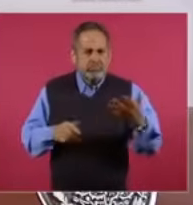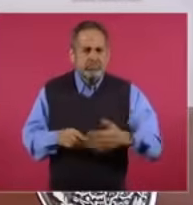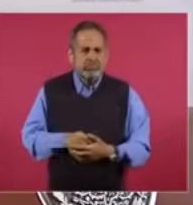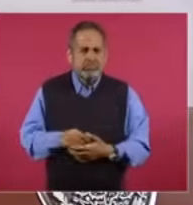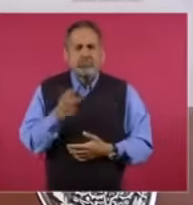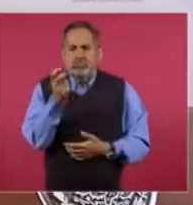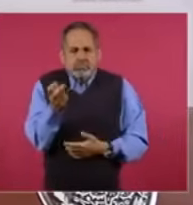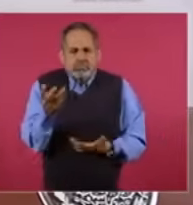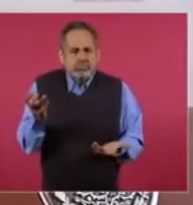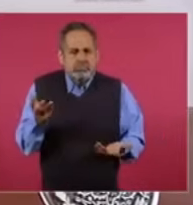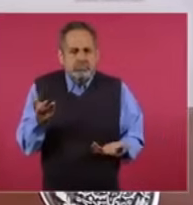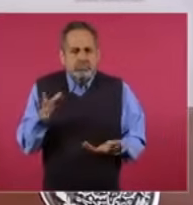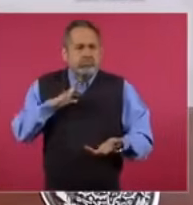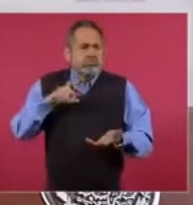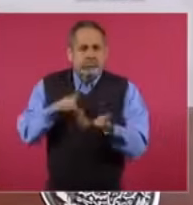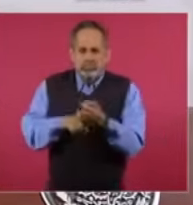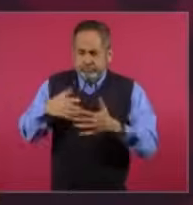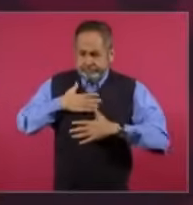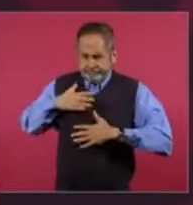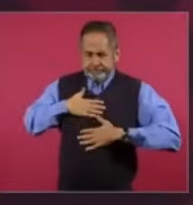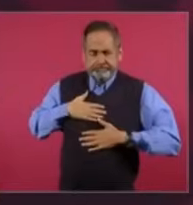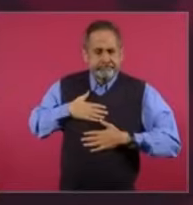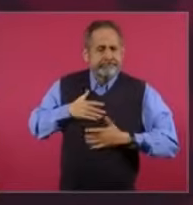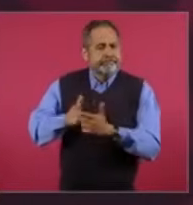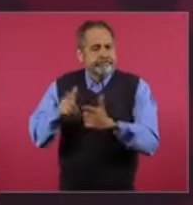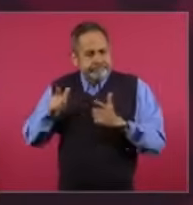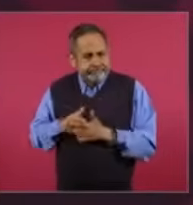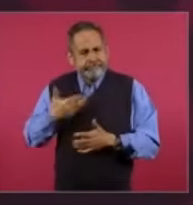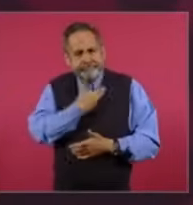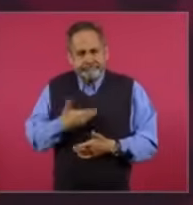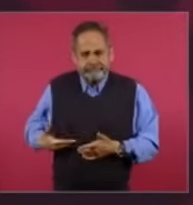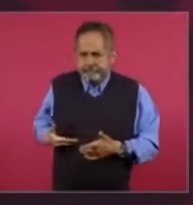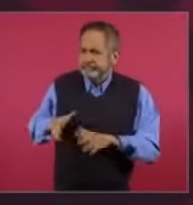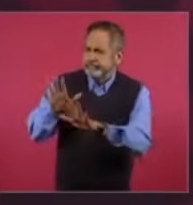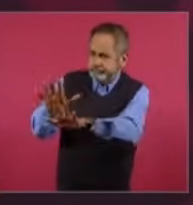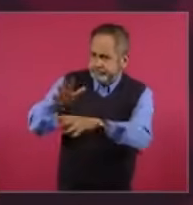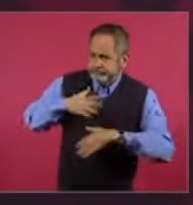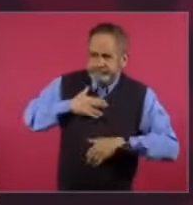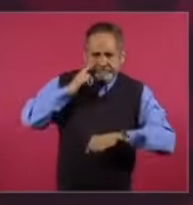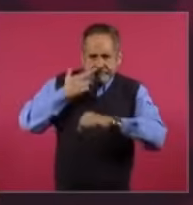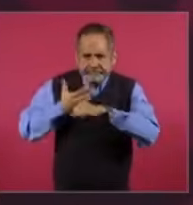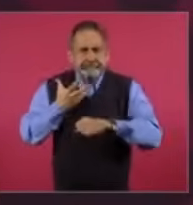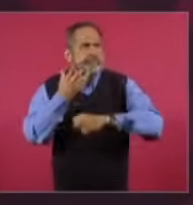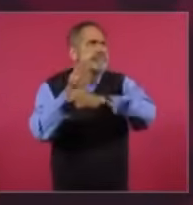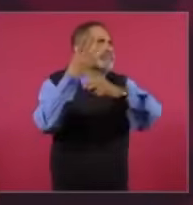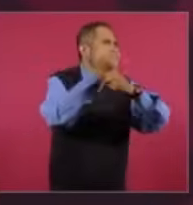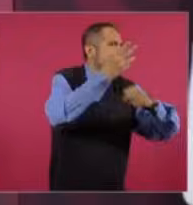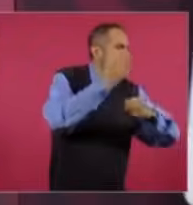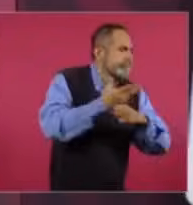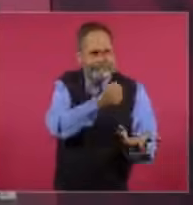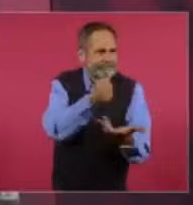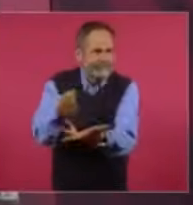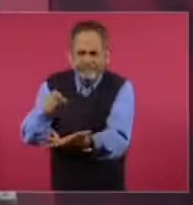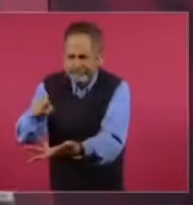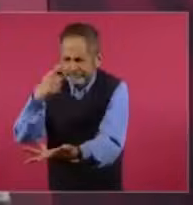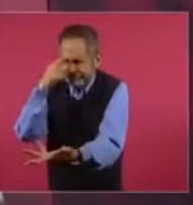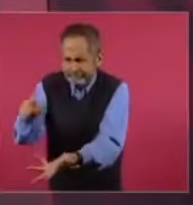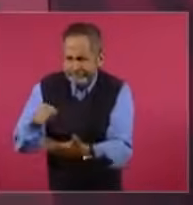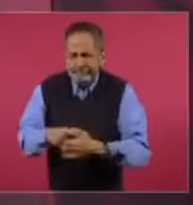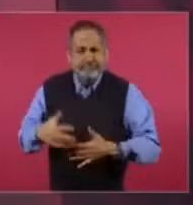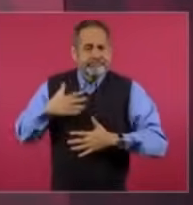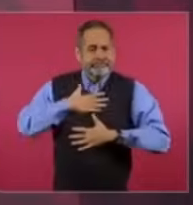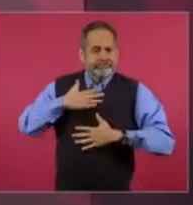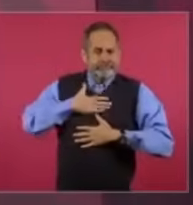si por eso existe el Ejecutivo, que es el que ejerce el presupuesto, el